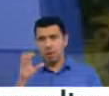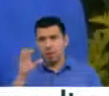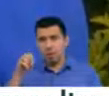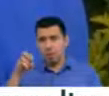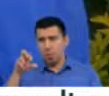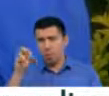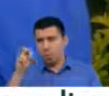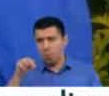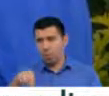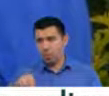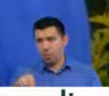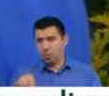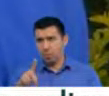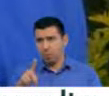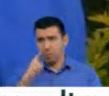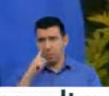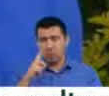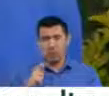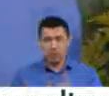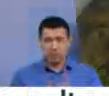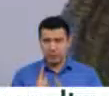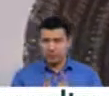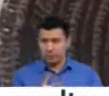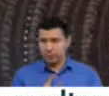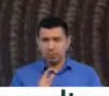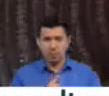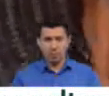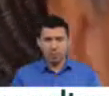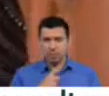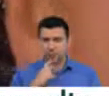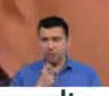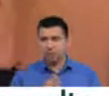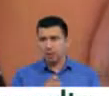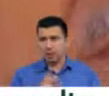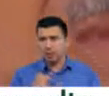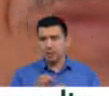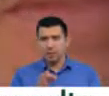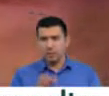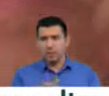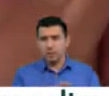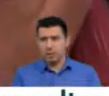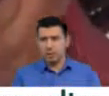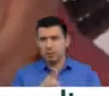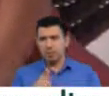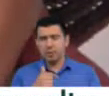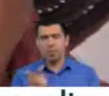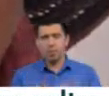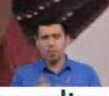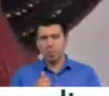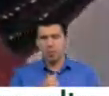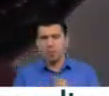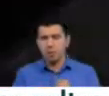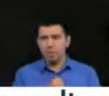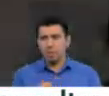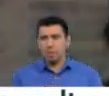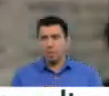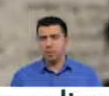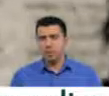les ha permitido sobrevivir todos los momentos difíciles en Santa Elena de Lopón ha sido el amor.